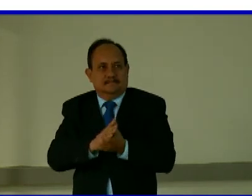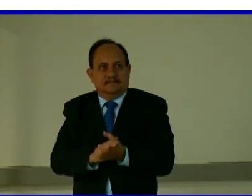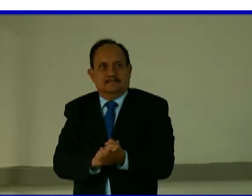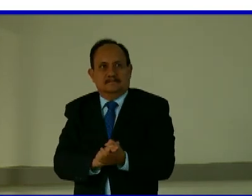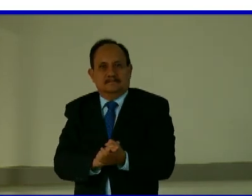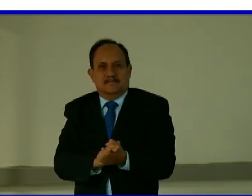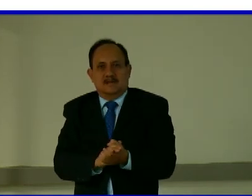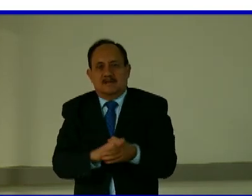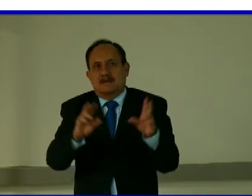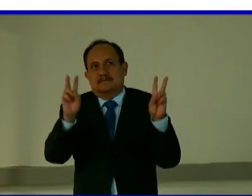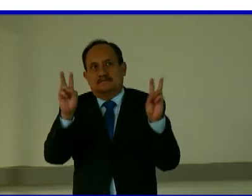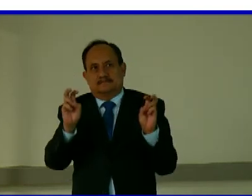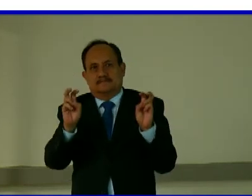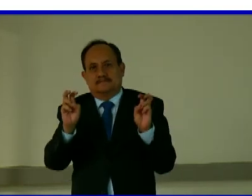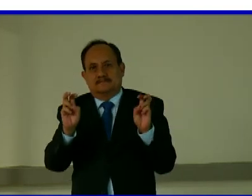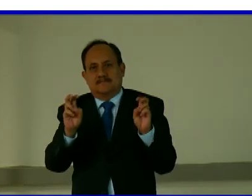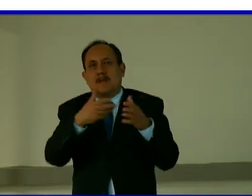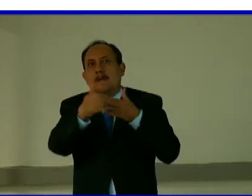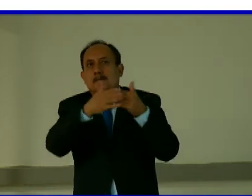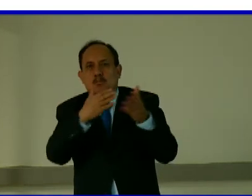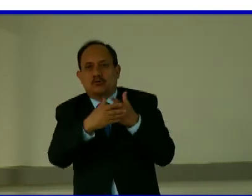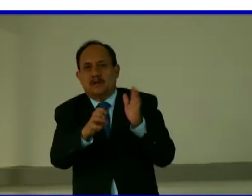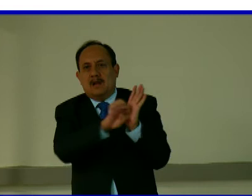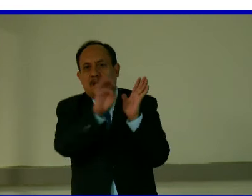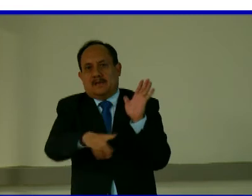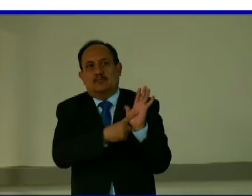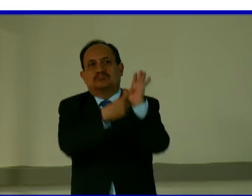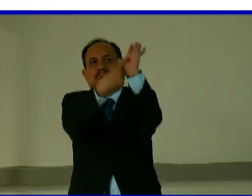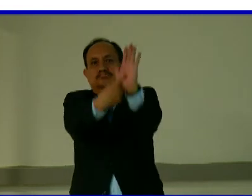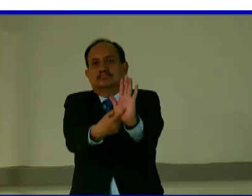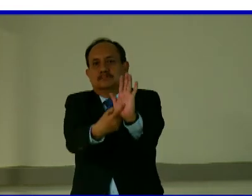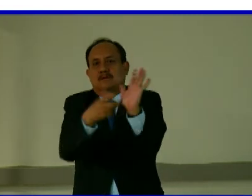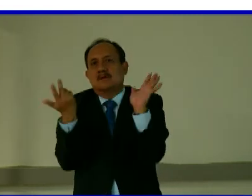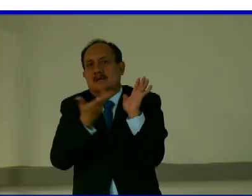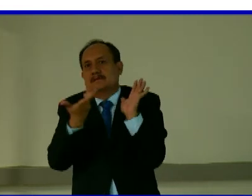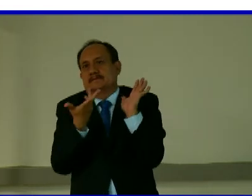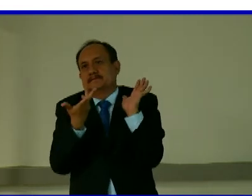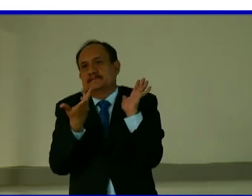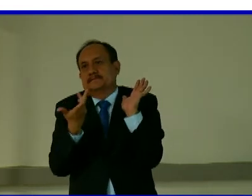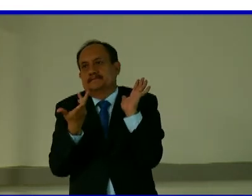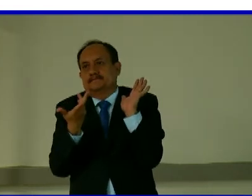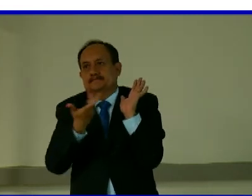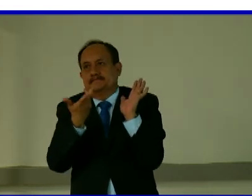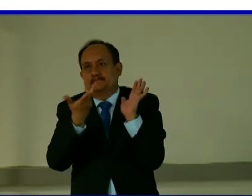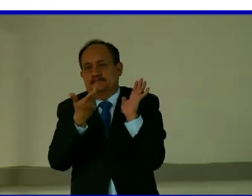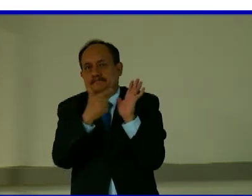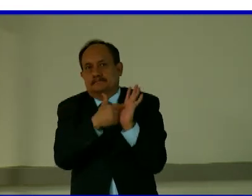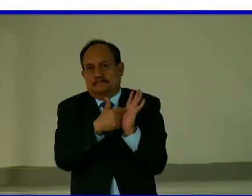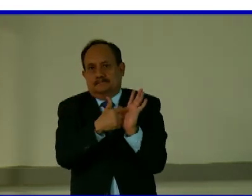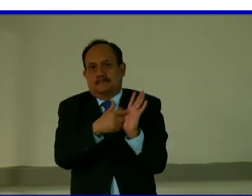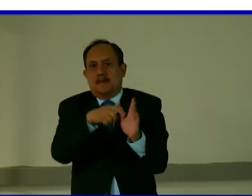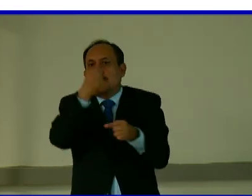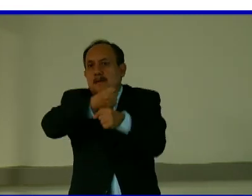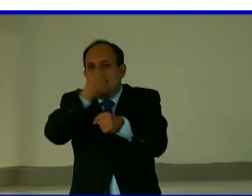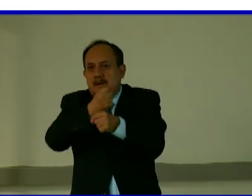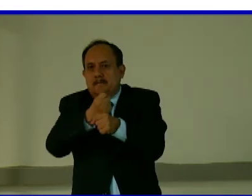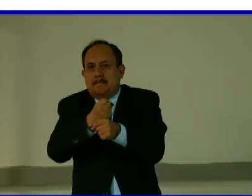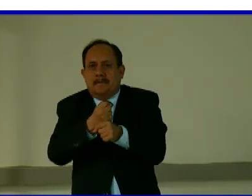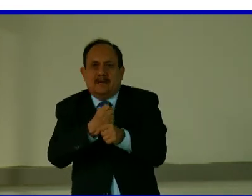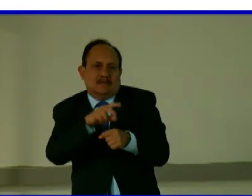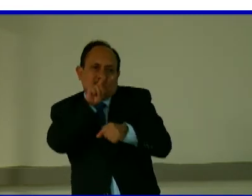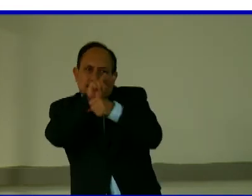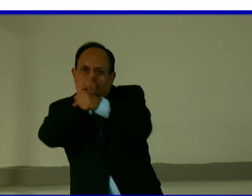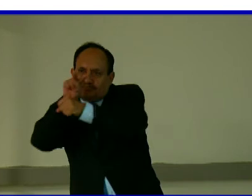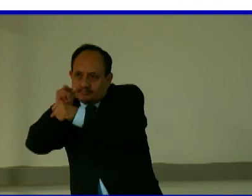en términos de diseño, modela, se hace práctica supervisada y